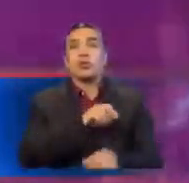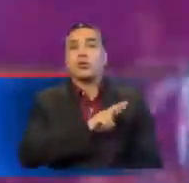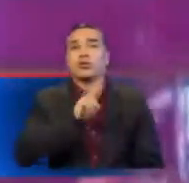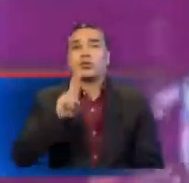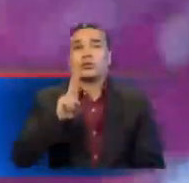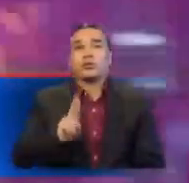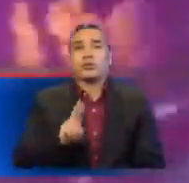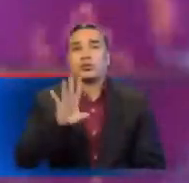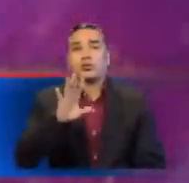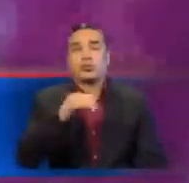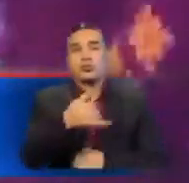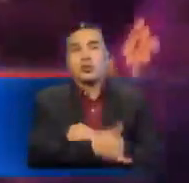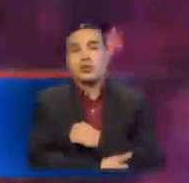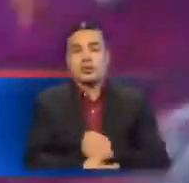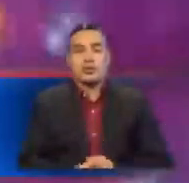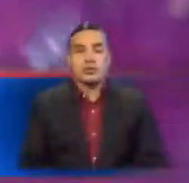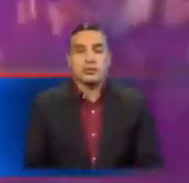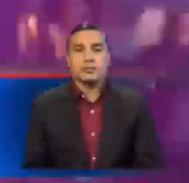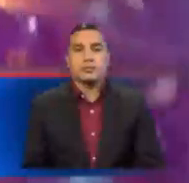país.